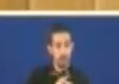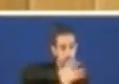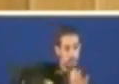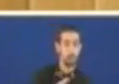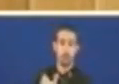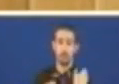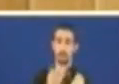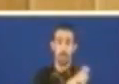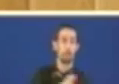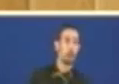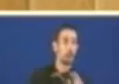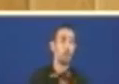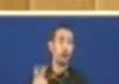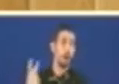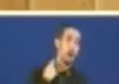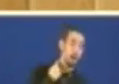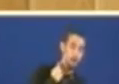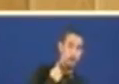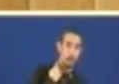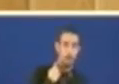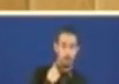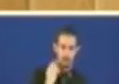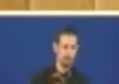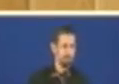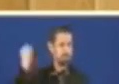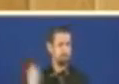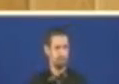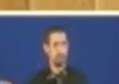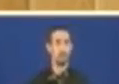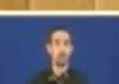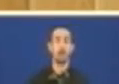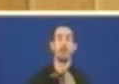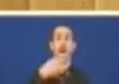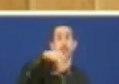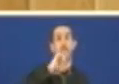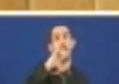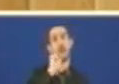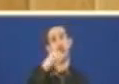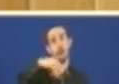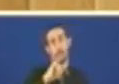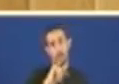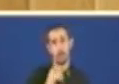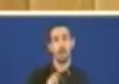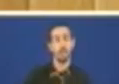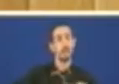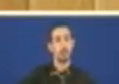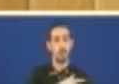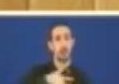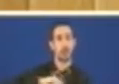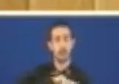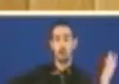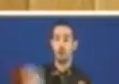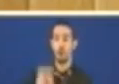retiros multimillonarios en Miami, como os de algún exdirectivo de Caixa Galicia, ou